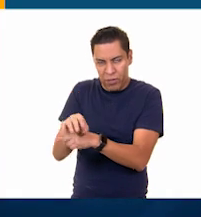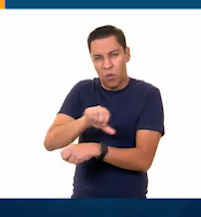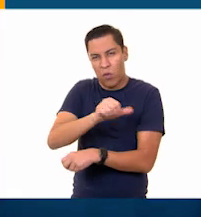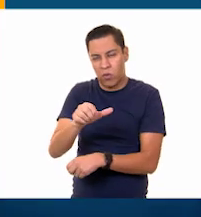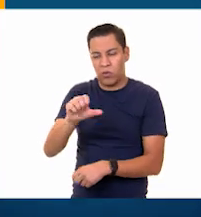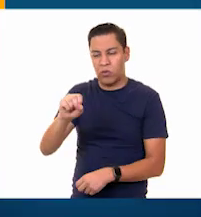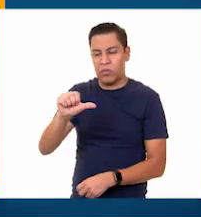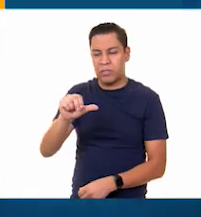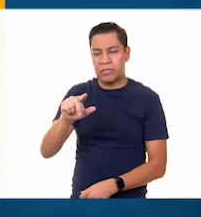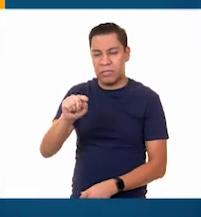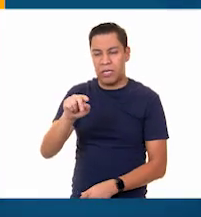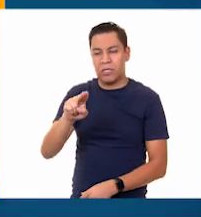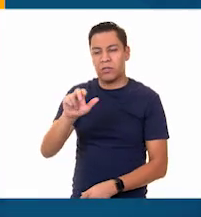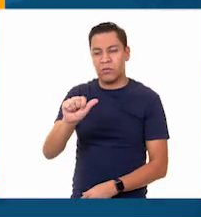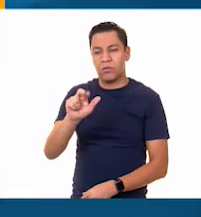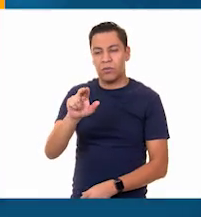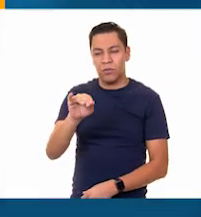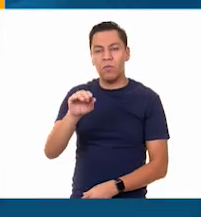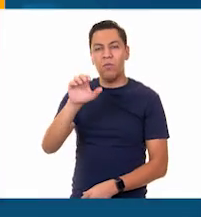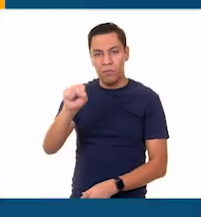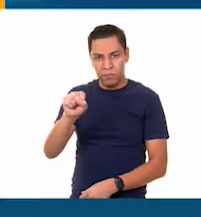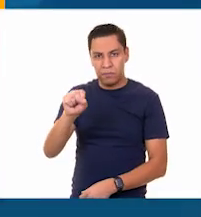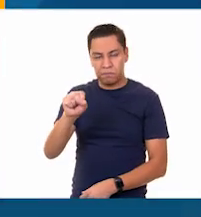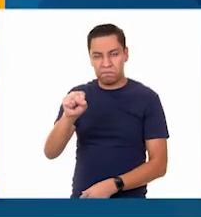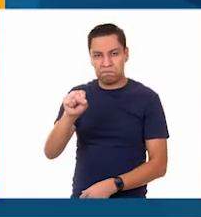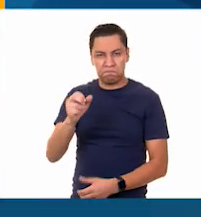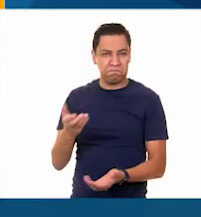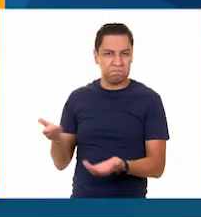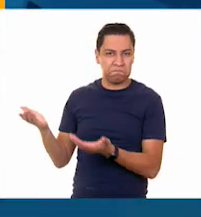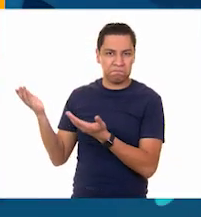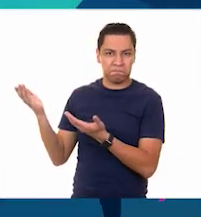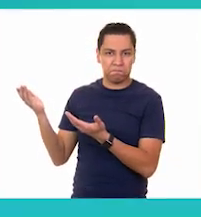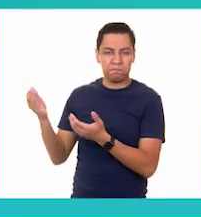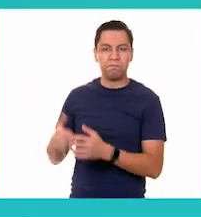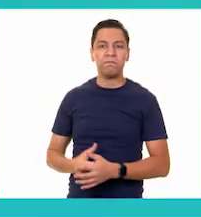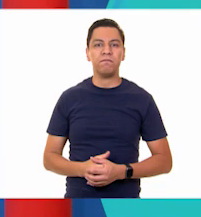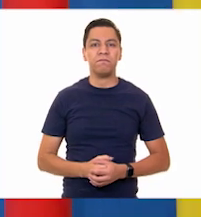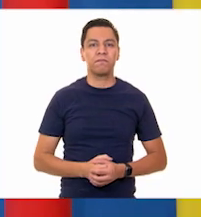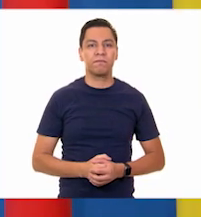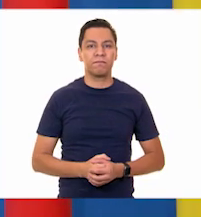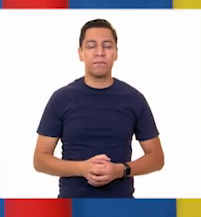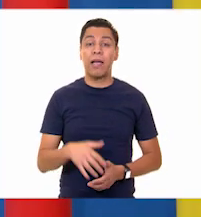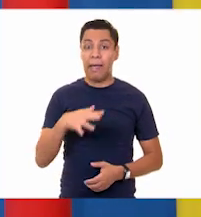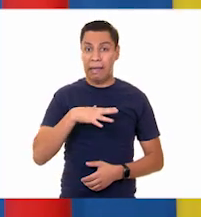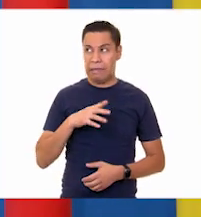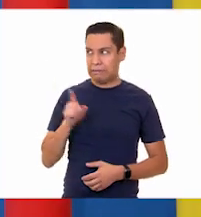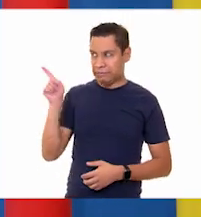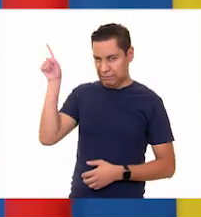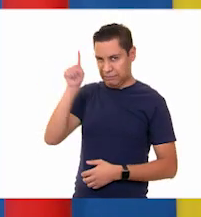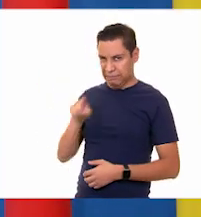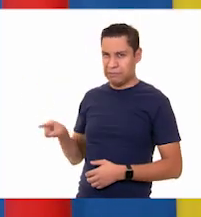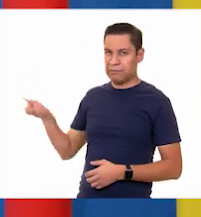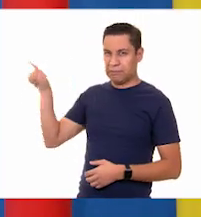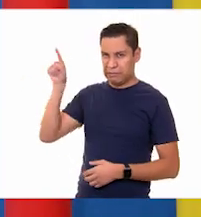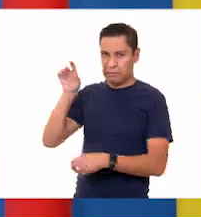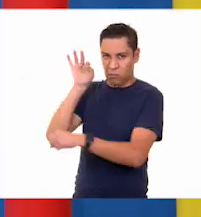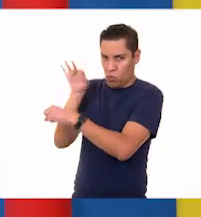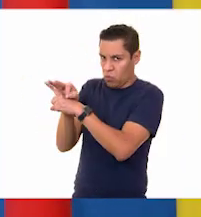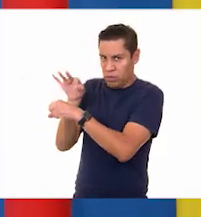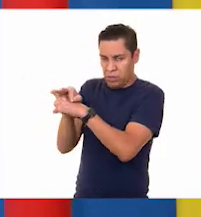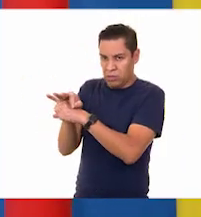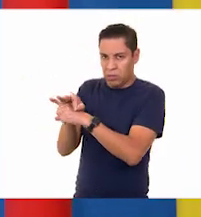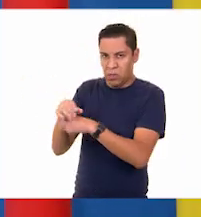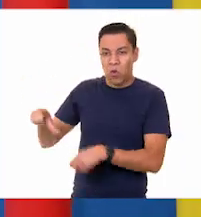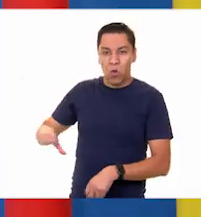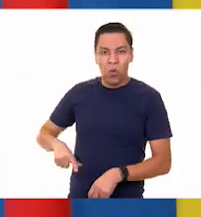áreas de protección de recursos naturales y monumentos naturales. Y aunque es cierto que existen estas áreas, como sociedad debemos cuidarlas